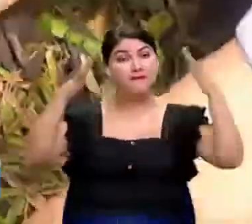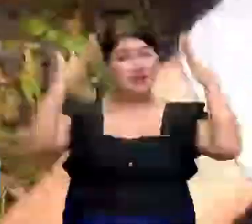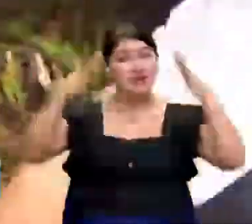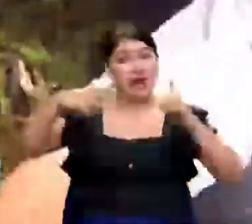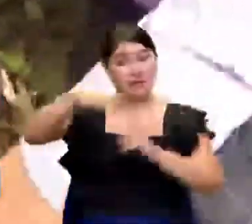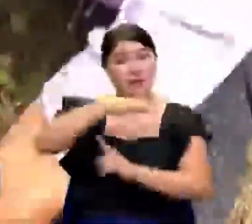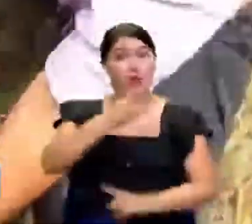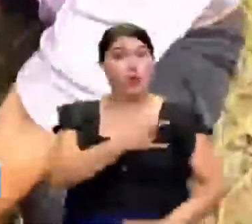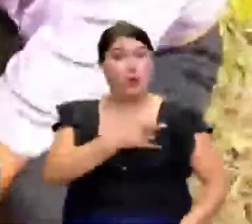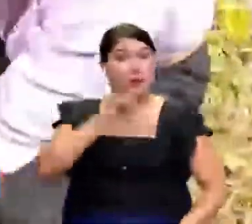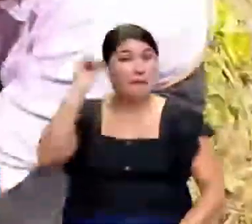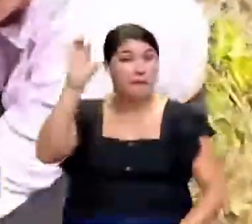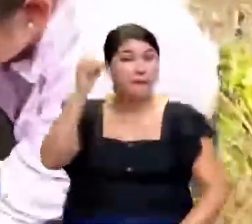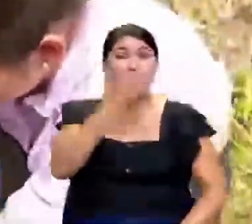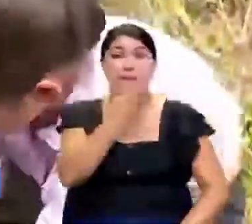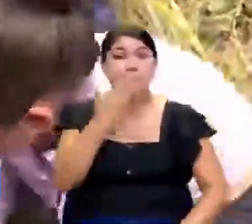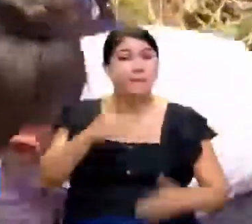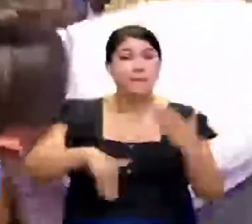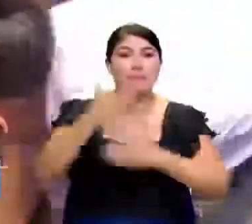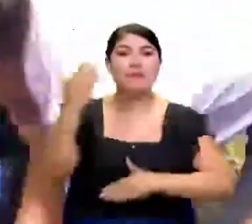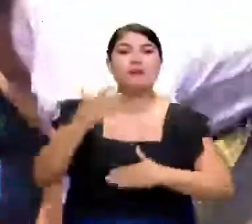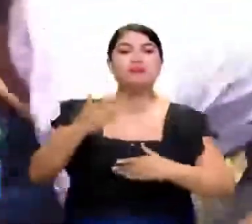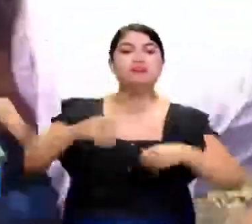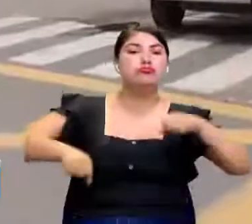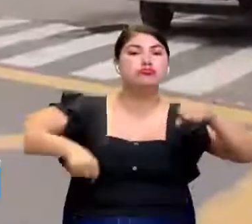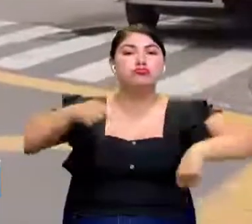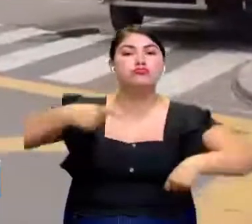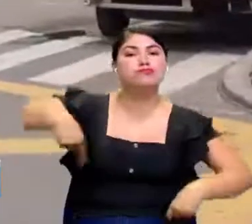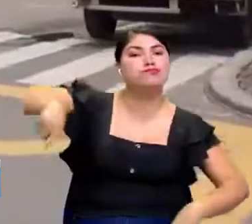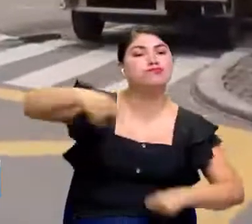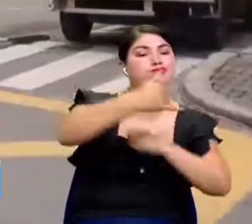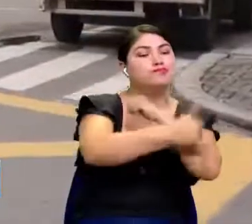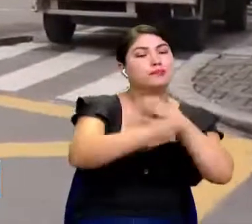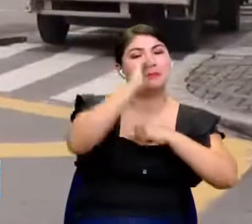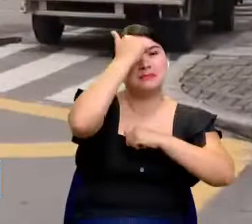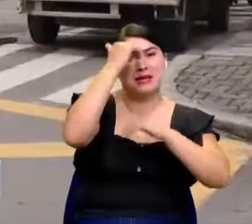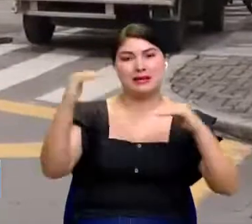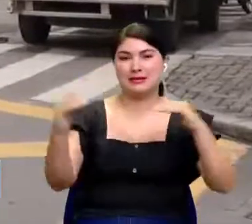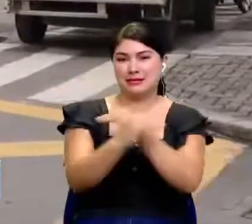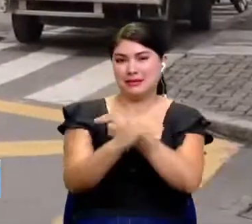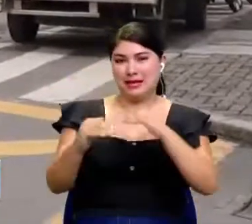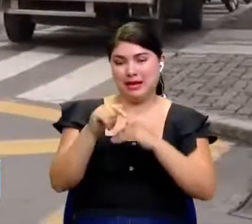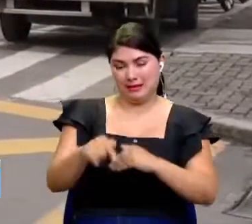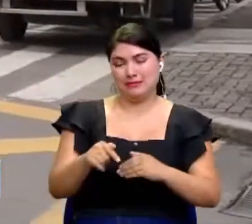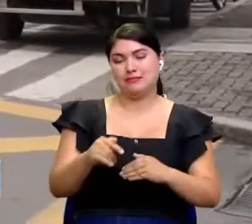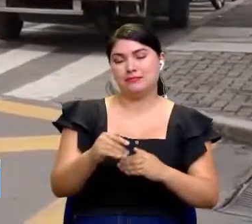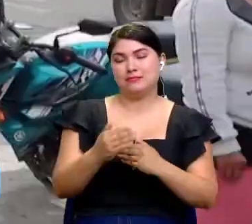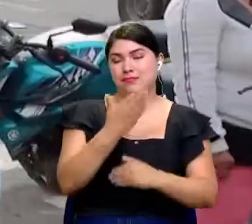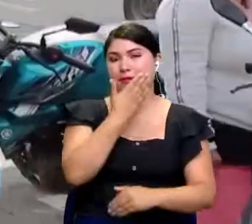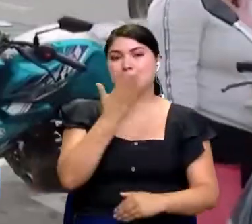la uis barbosa iniciará con un ciclopaseo que se realizará por las principales calles de esta localidad